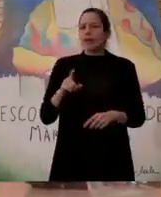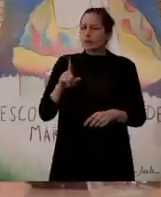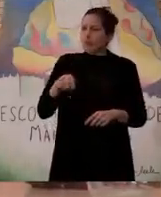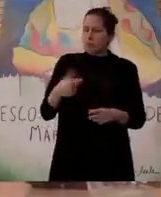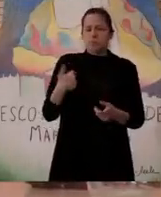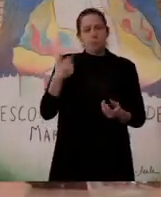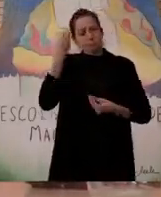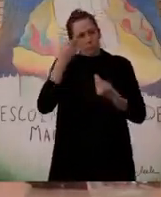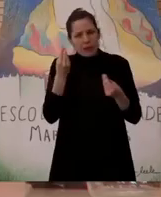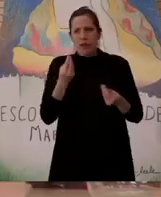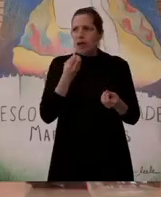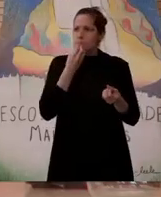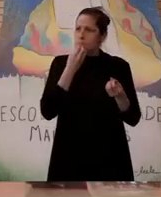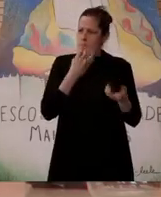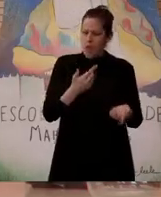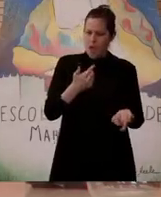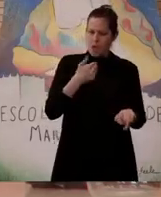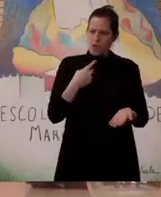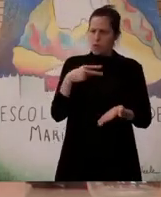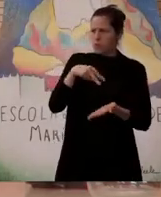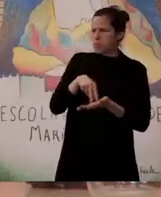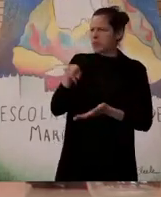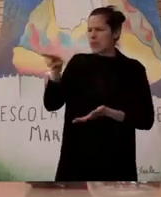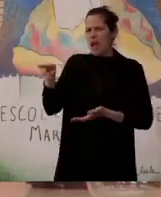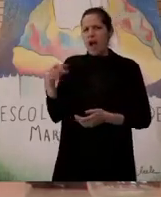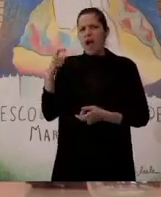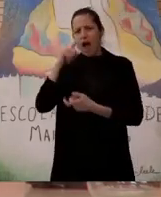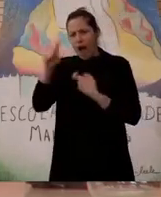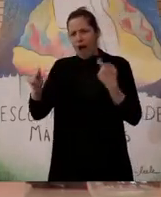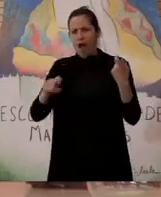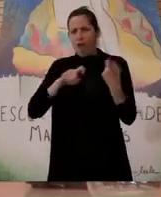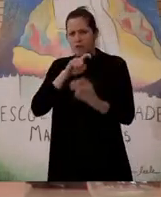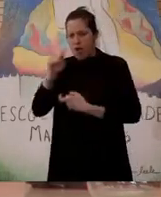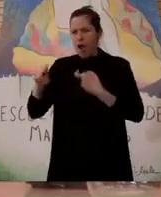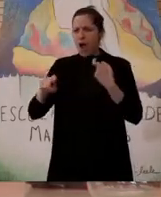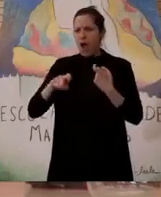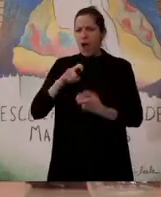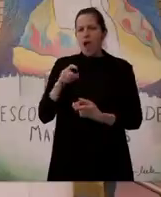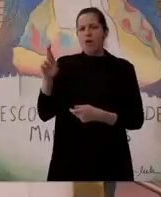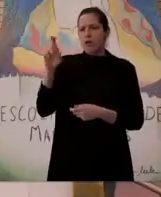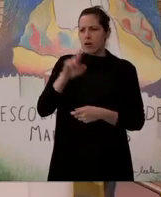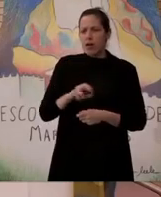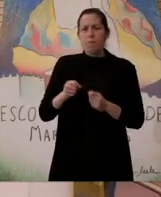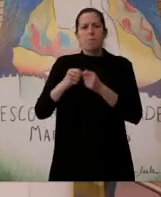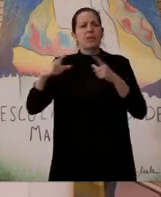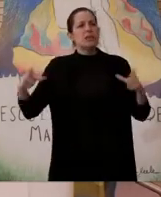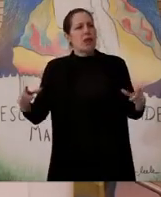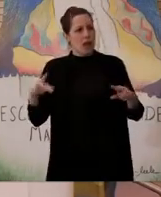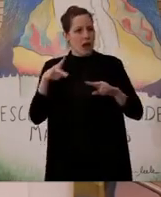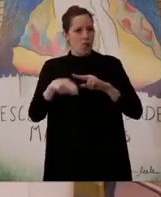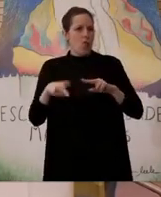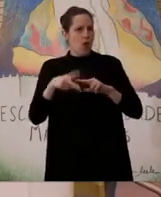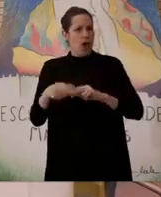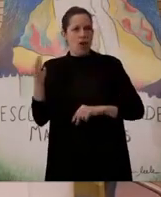que estoy yo Y este tío que dice aquí que todos los años me viene con que hay que hacer una piscina en el lugar dos